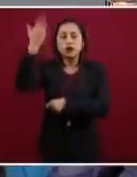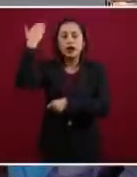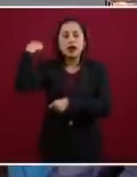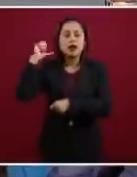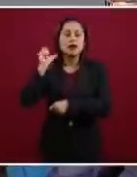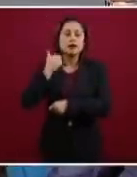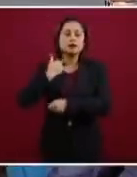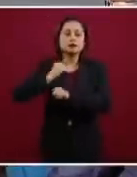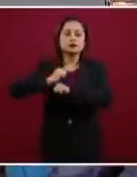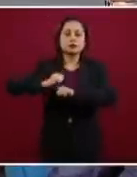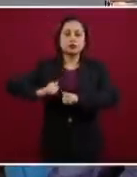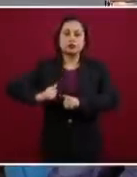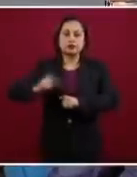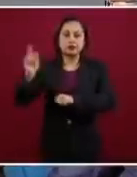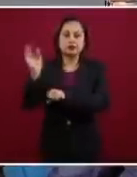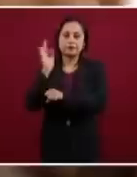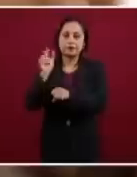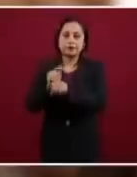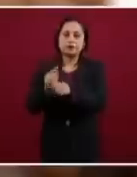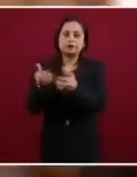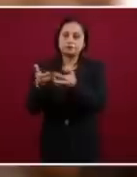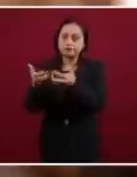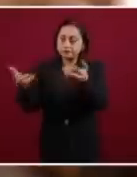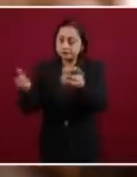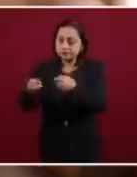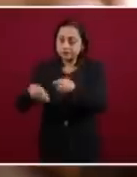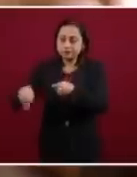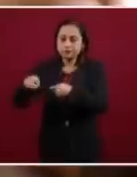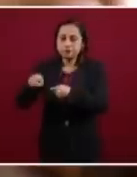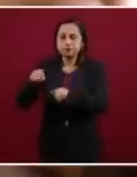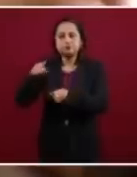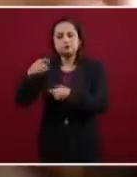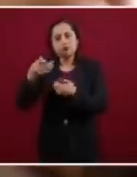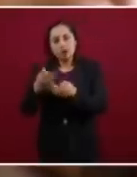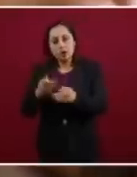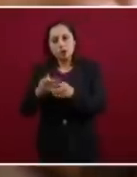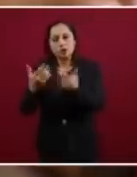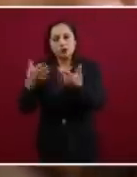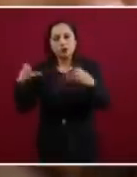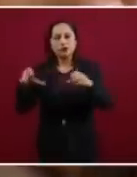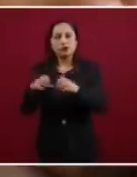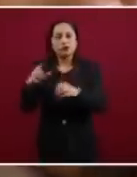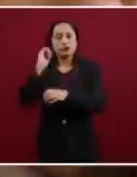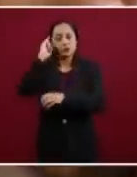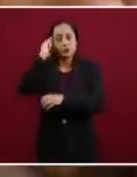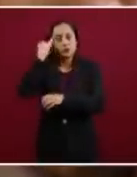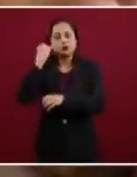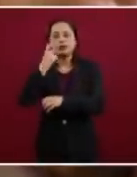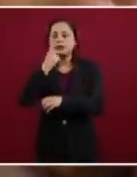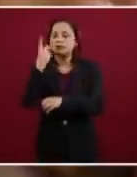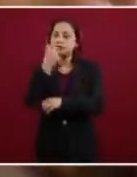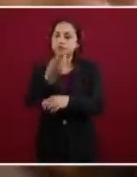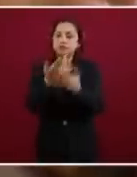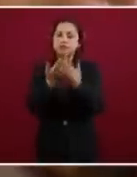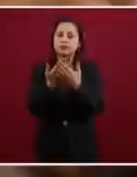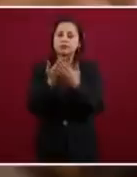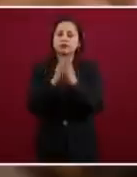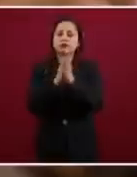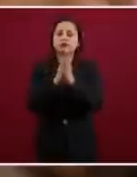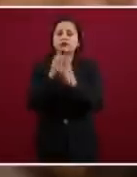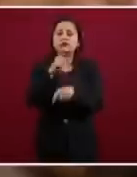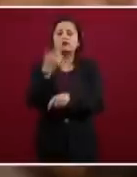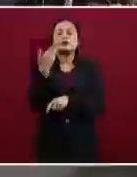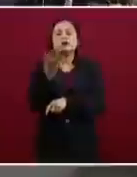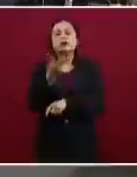tratando de hacer que se les respeten sus derechos y tener una sola nación y de hecho están